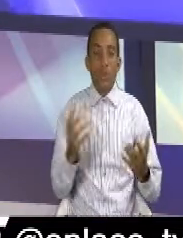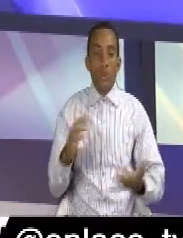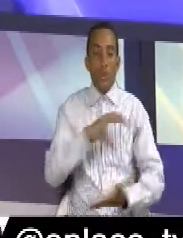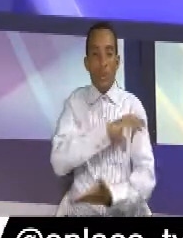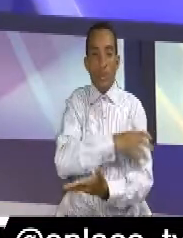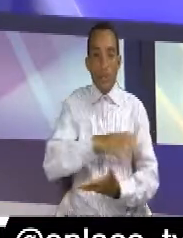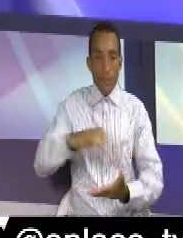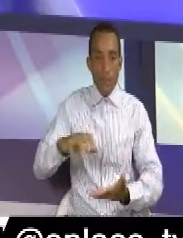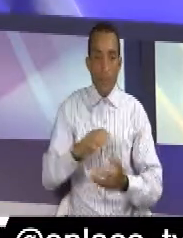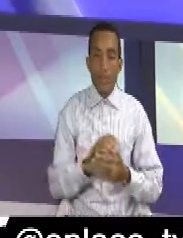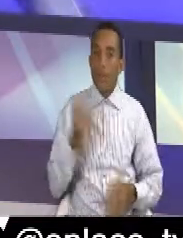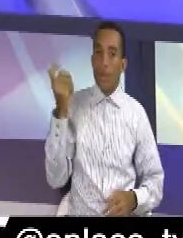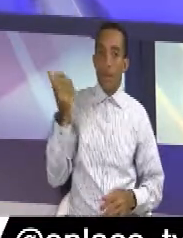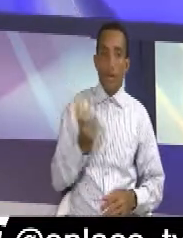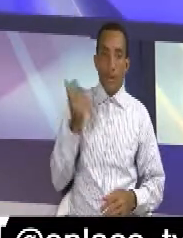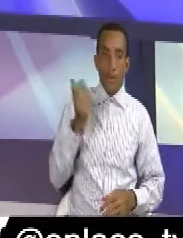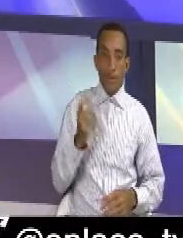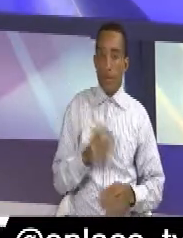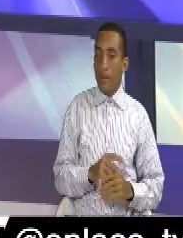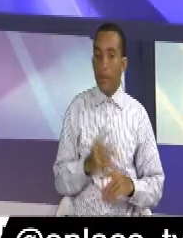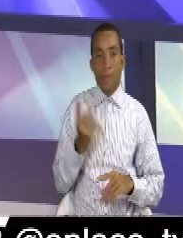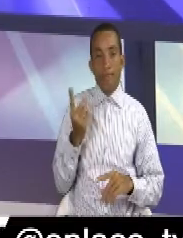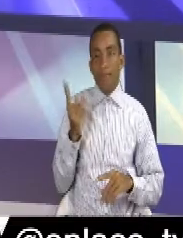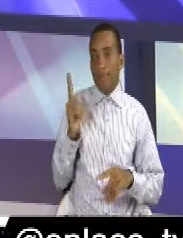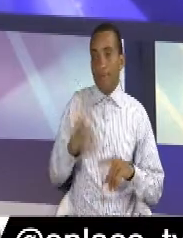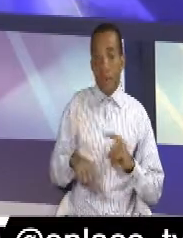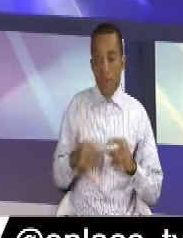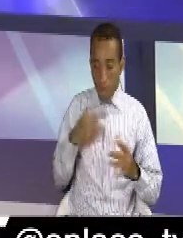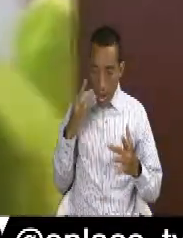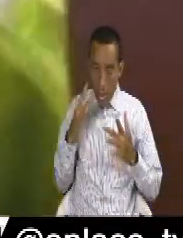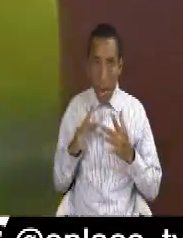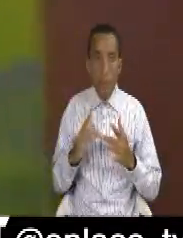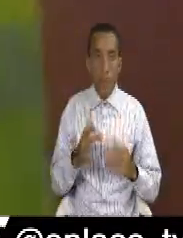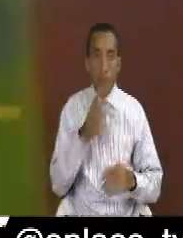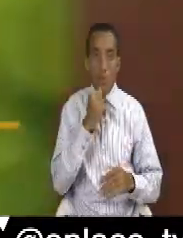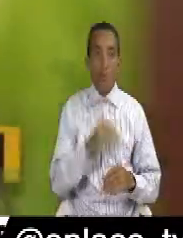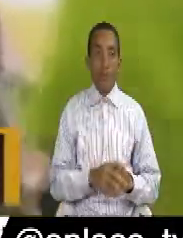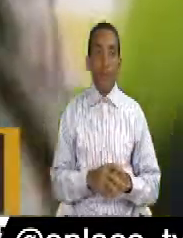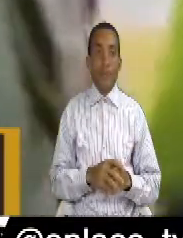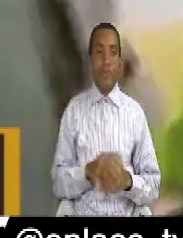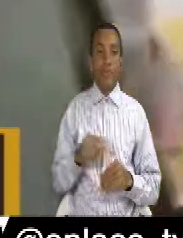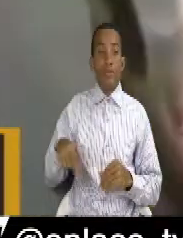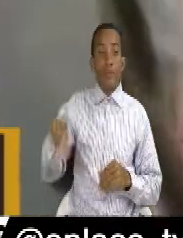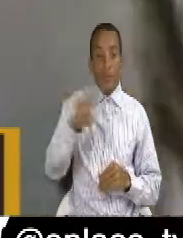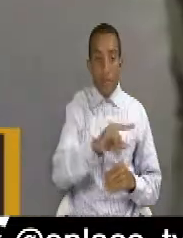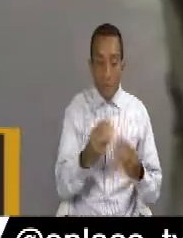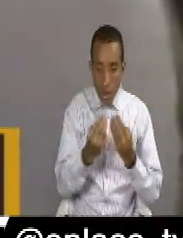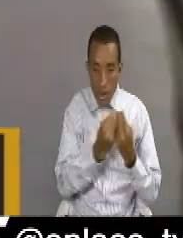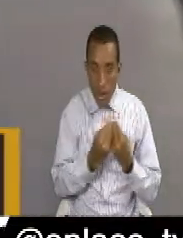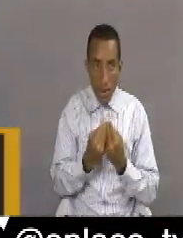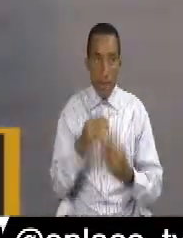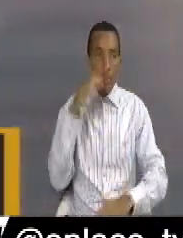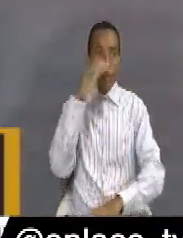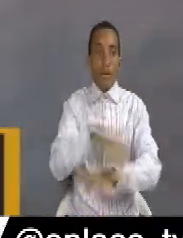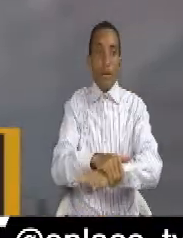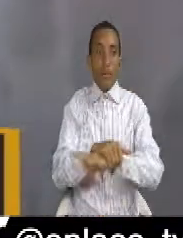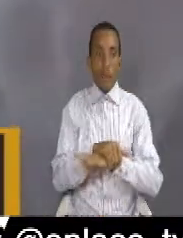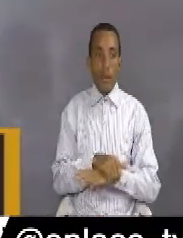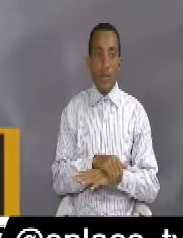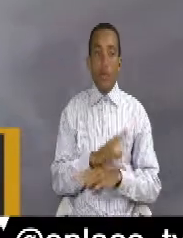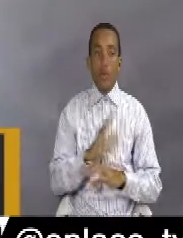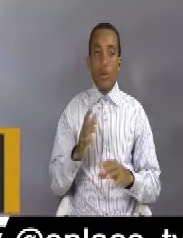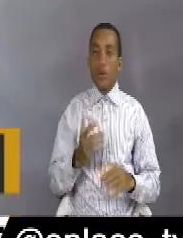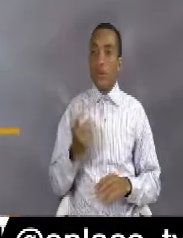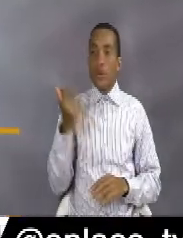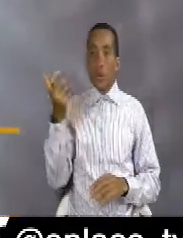un subsidio que no les correspondía. Estos concejales de Sabana de Torres fueron detenidos por el cobro millonario de